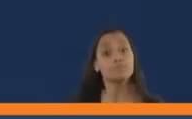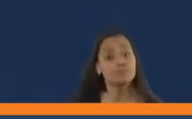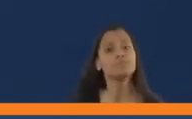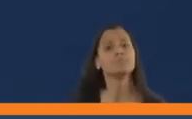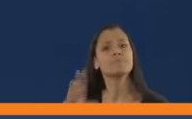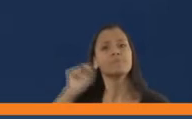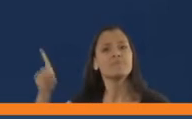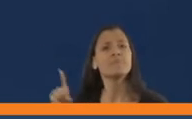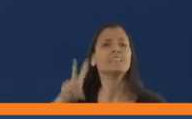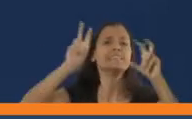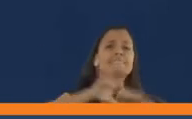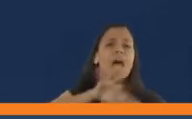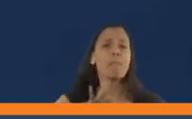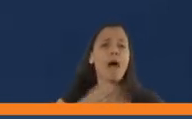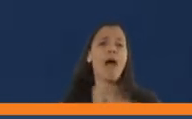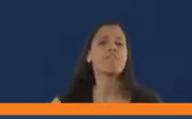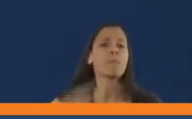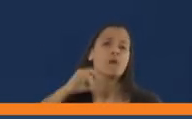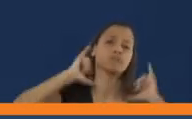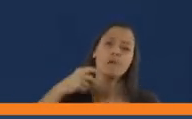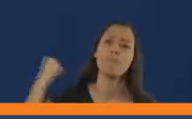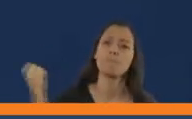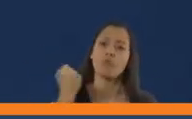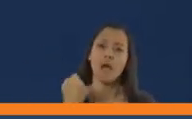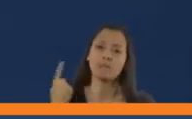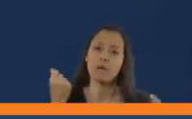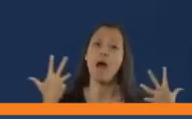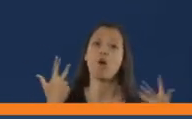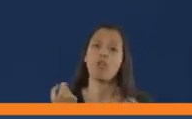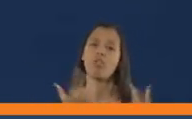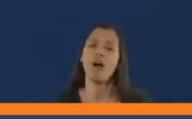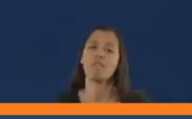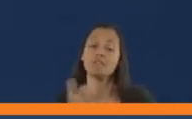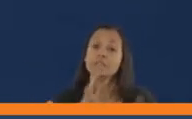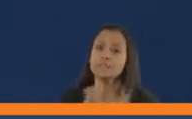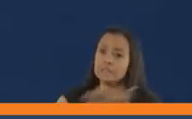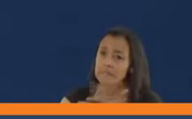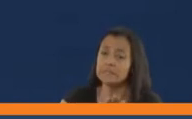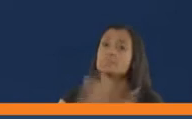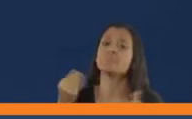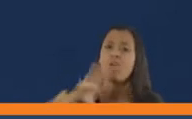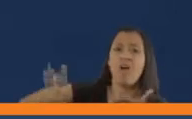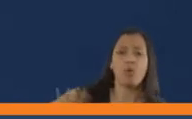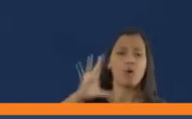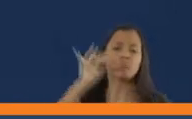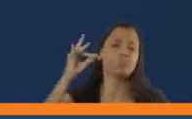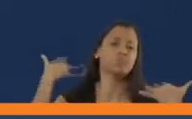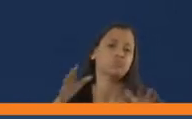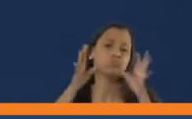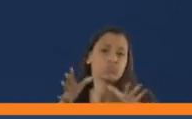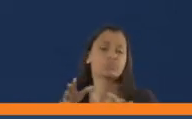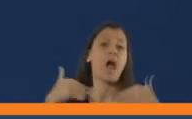fondo monetario internacional fue decisiva para facilitar un endeudamiento insostenible en favor de un